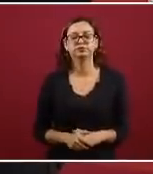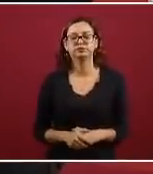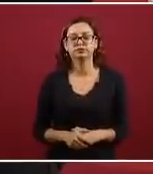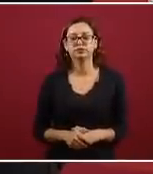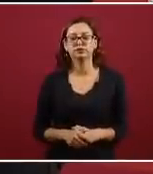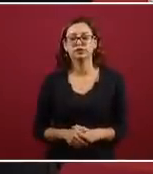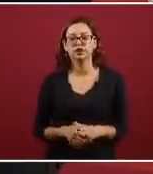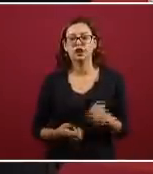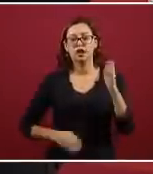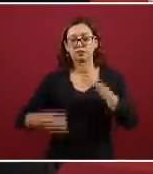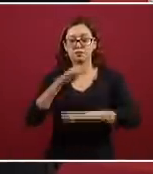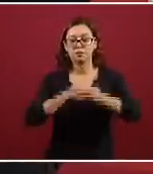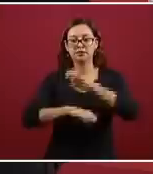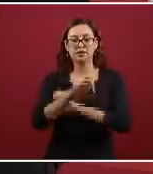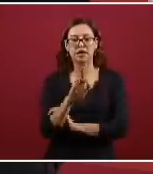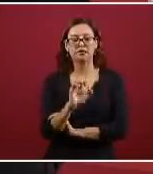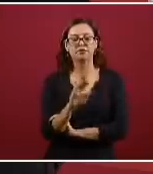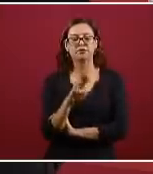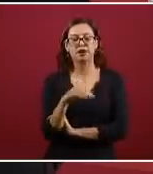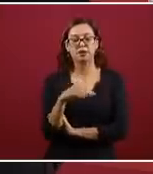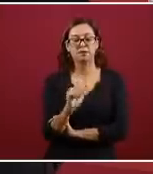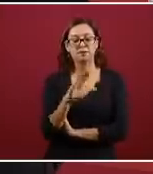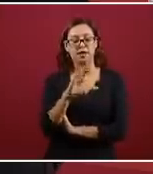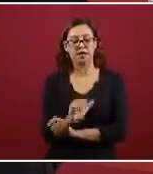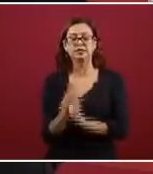Con la empresa Fermaca se acordó